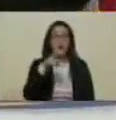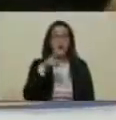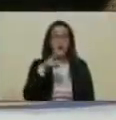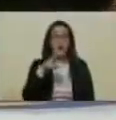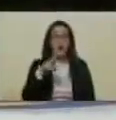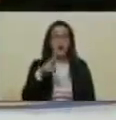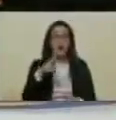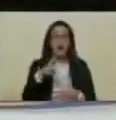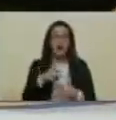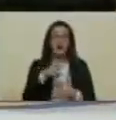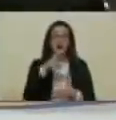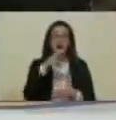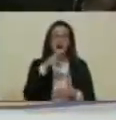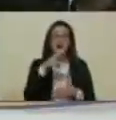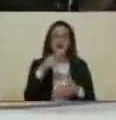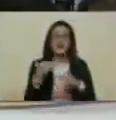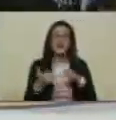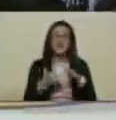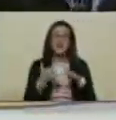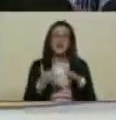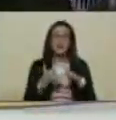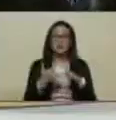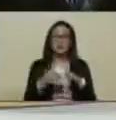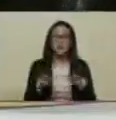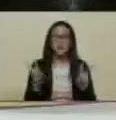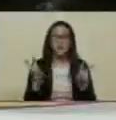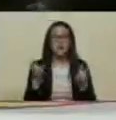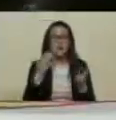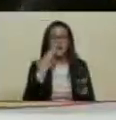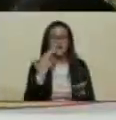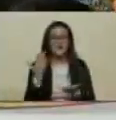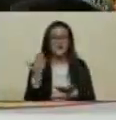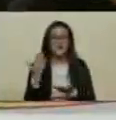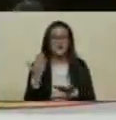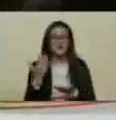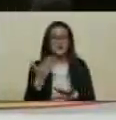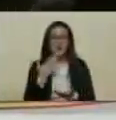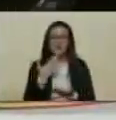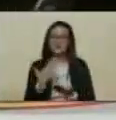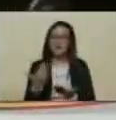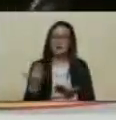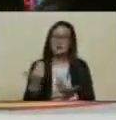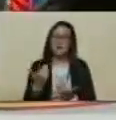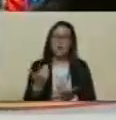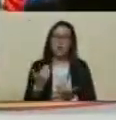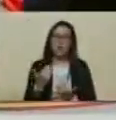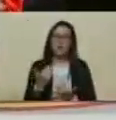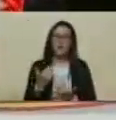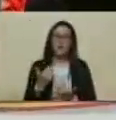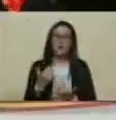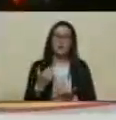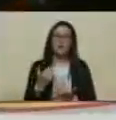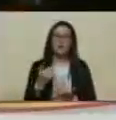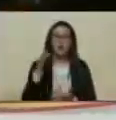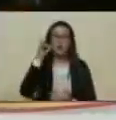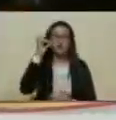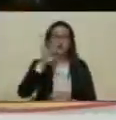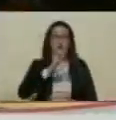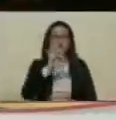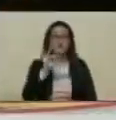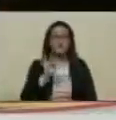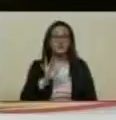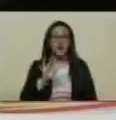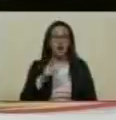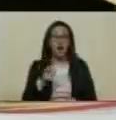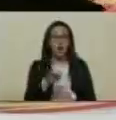una bella institución nueva de paquete que gracias a su apoyo a través del Consejo Federal de Gobierno, pues se ha